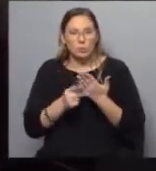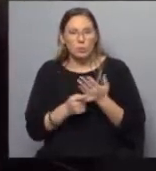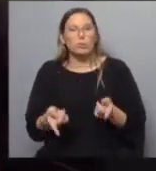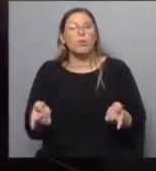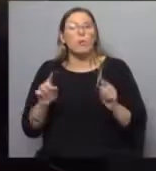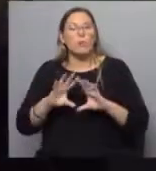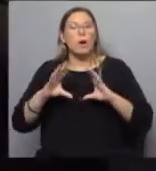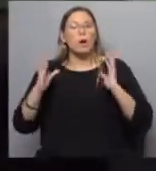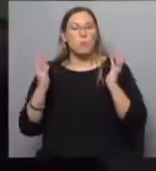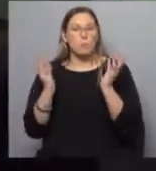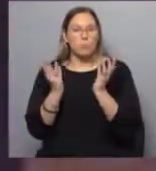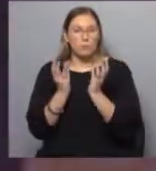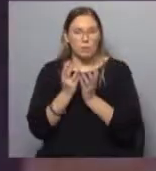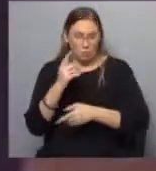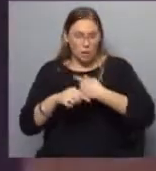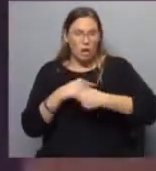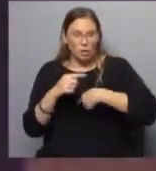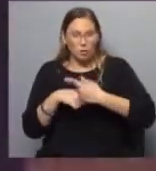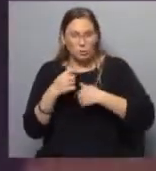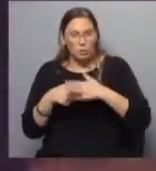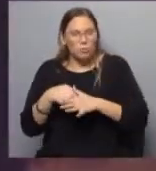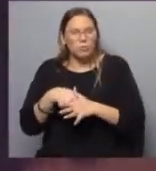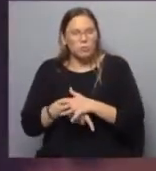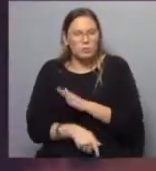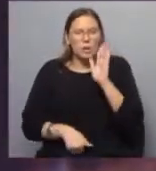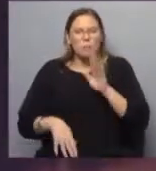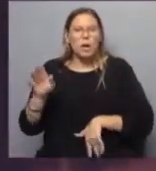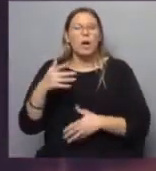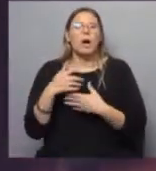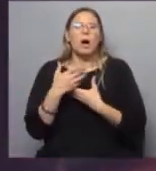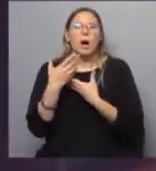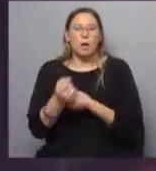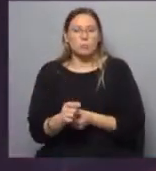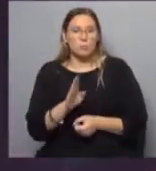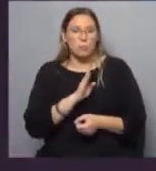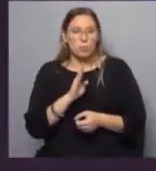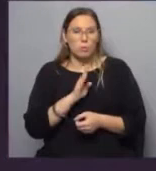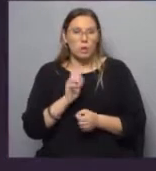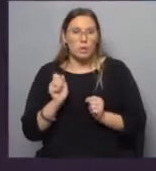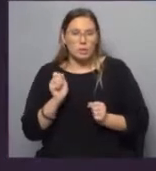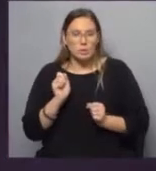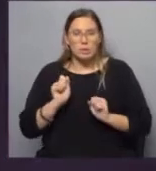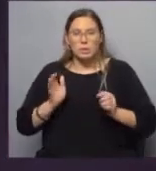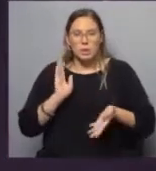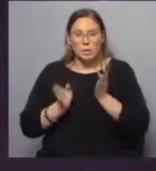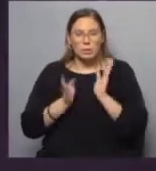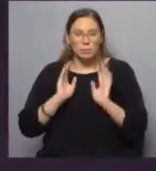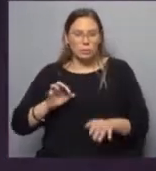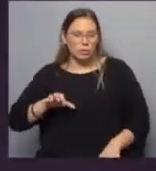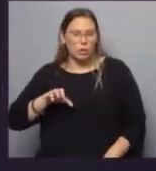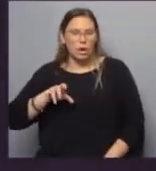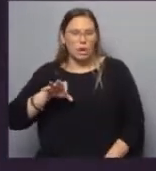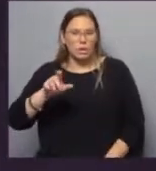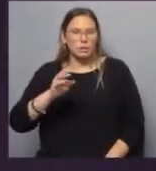del Mundial lo van a seguir implementando y lo van a profundizar más en poder ayudar a mujeres que pasaron por tratamientos de cáncer de mama. Parece que